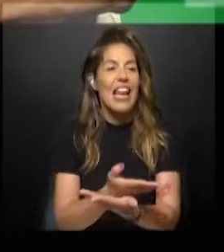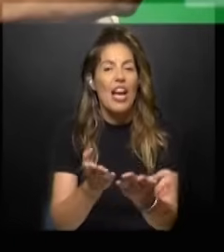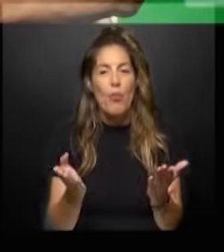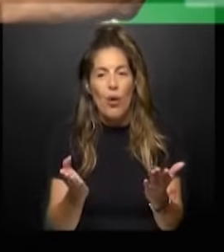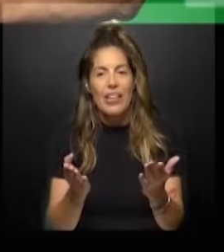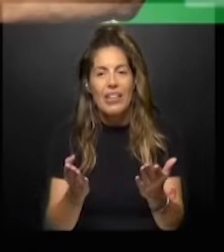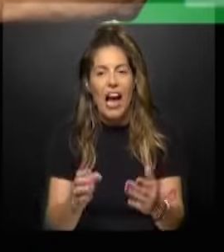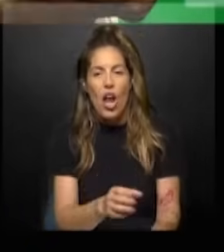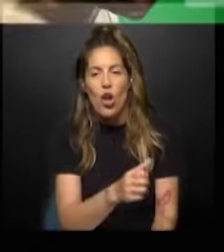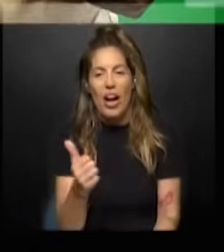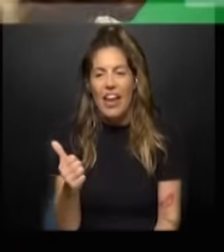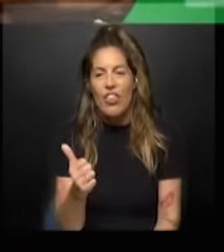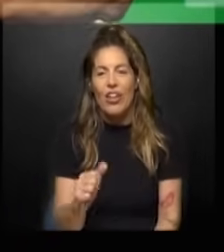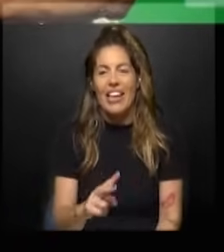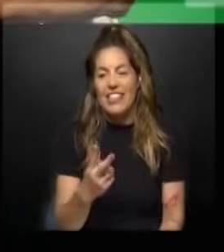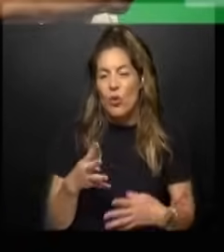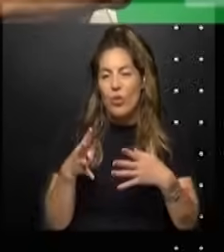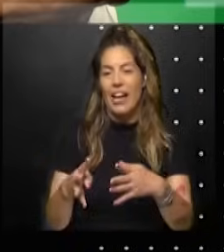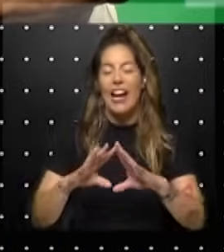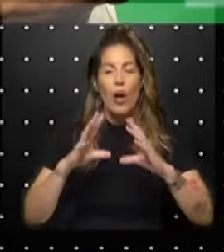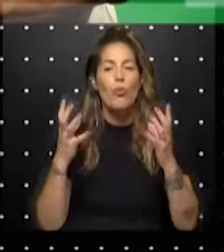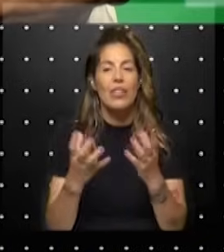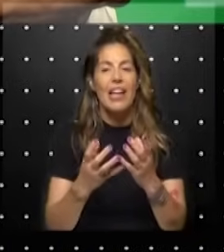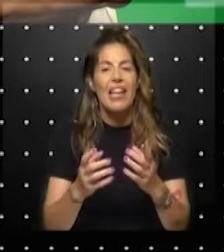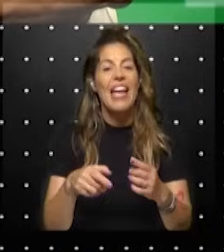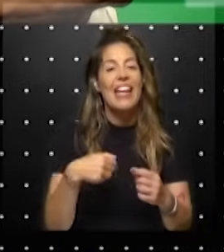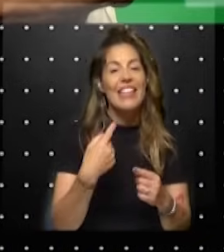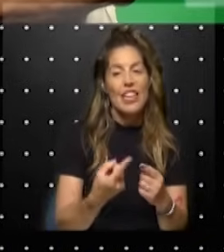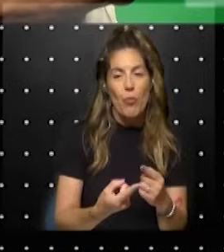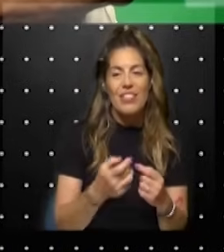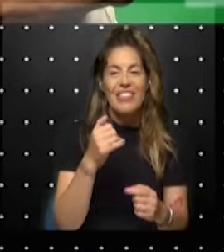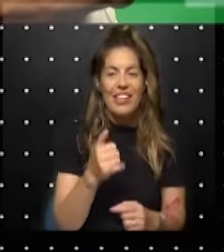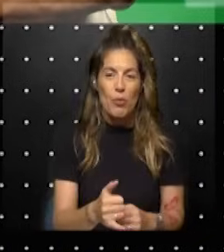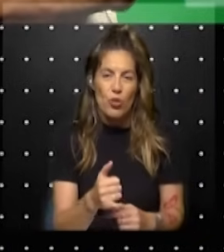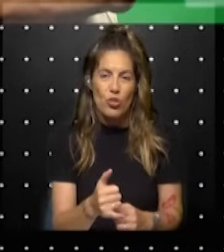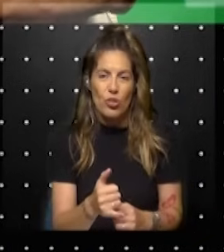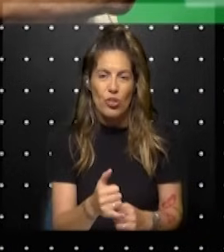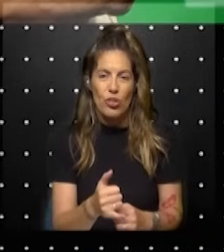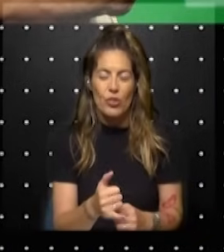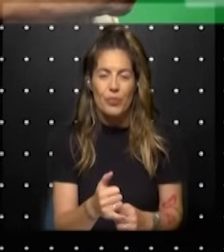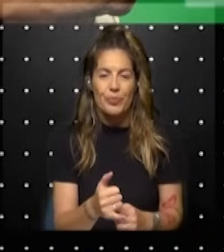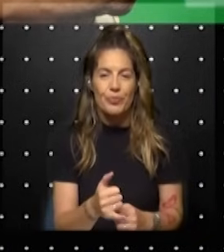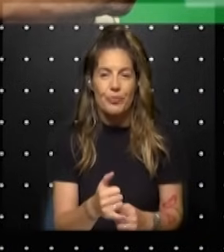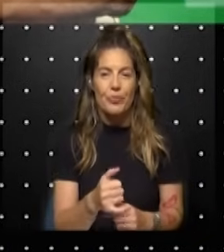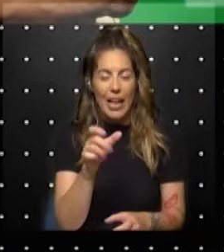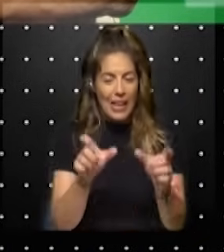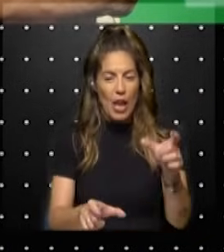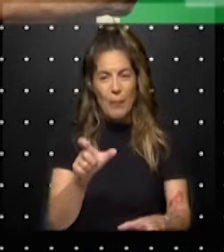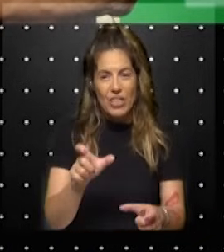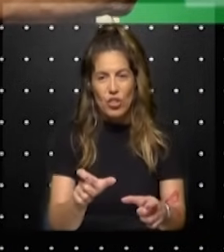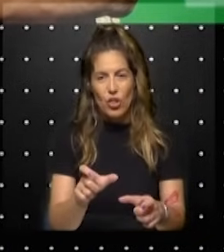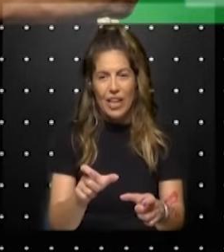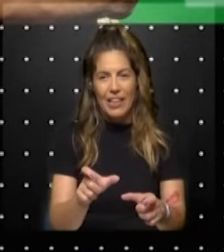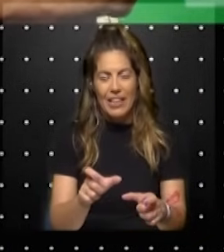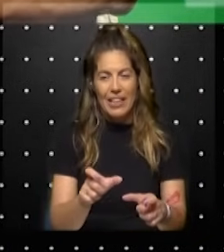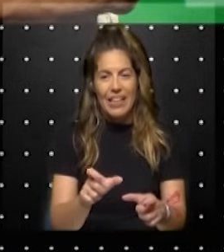los vencedores de la Segunda Guerra Mundial. Y después tenemos la del cristianismo